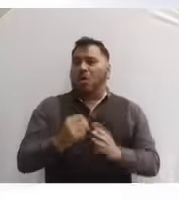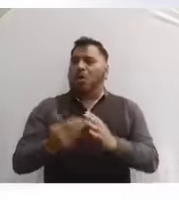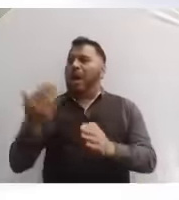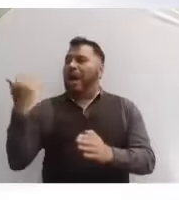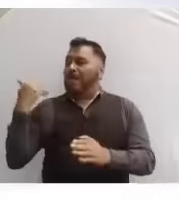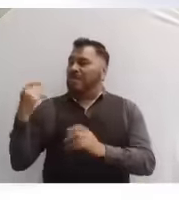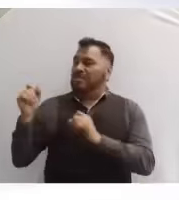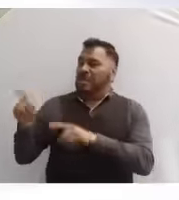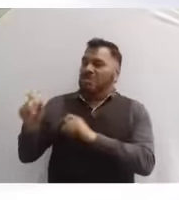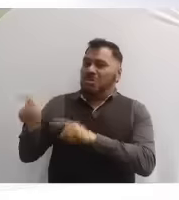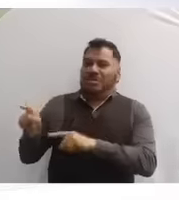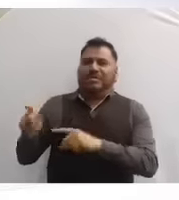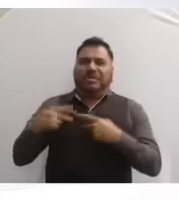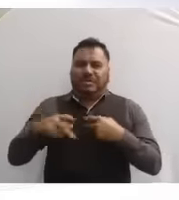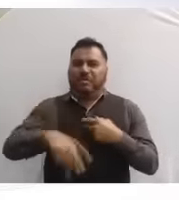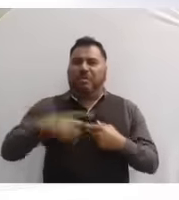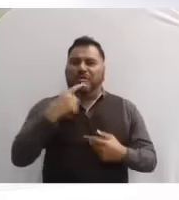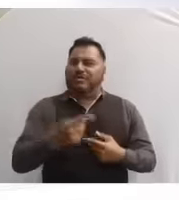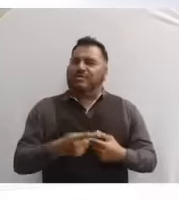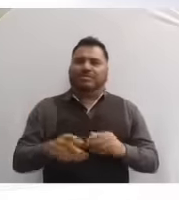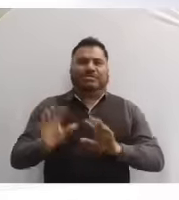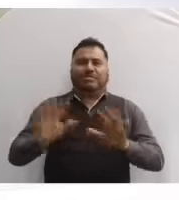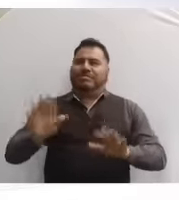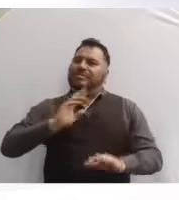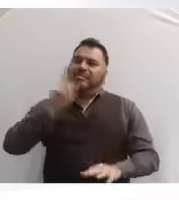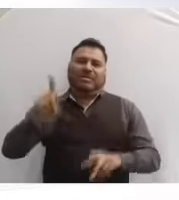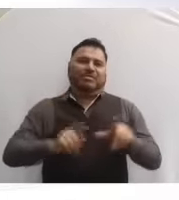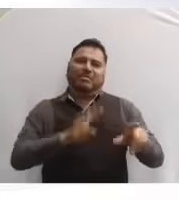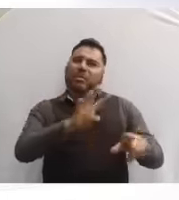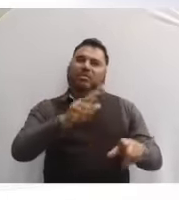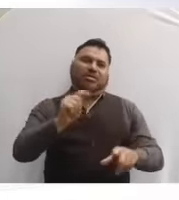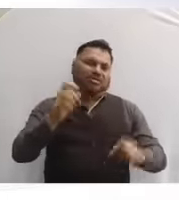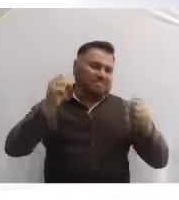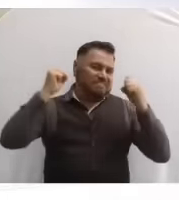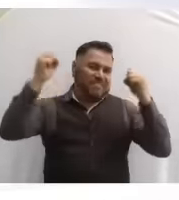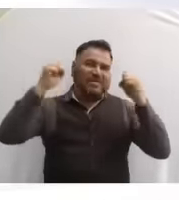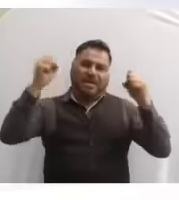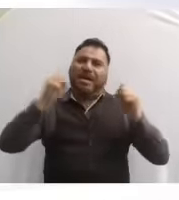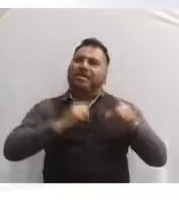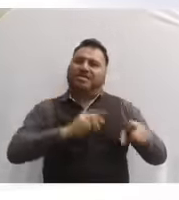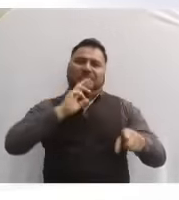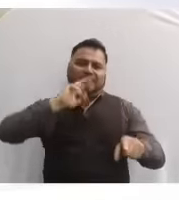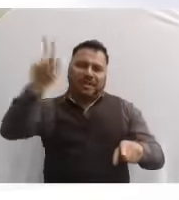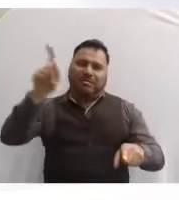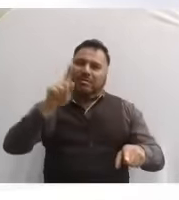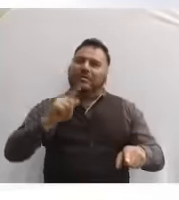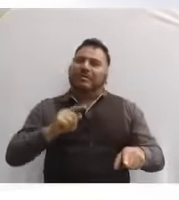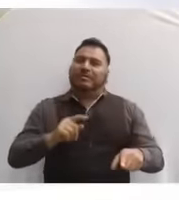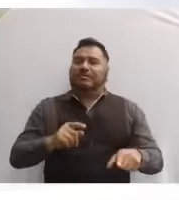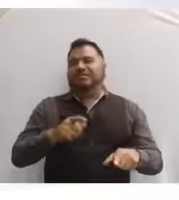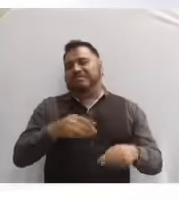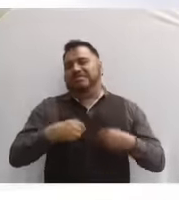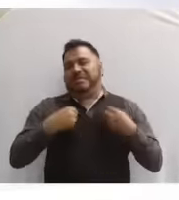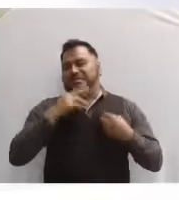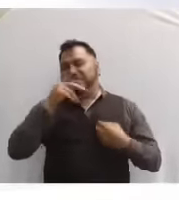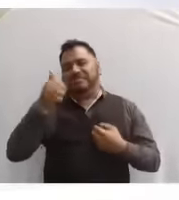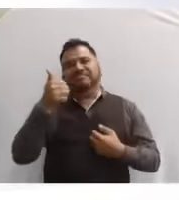pasado, el pueblo de México dice que viva la Cuarta Transformación de la vida pública de